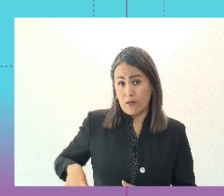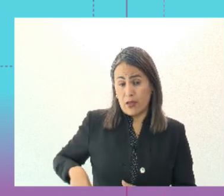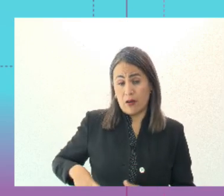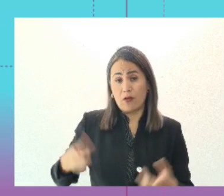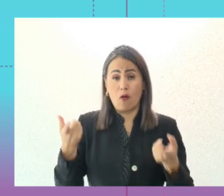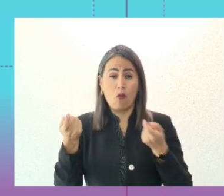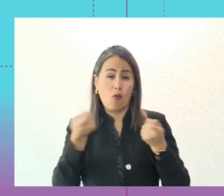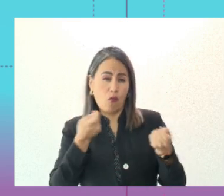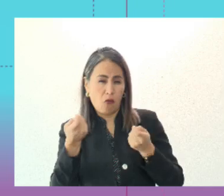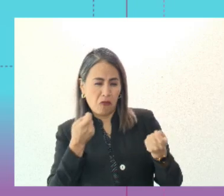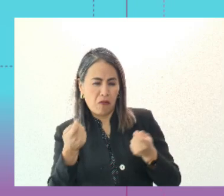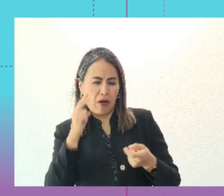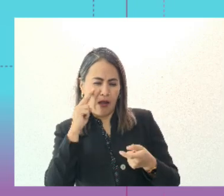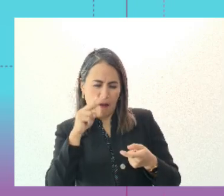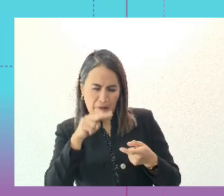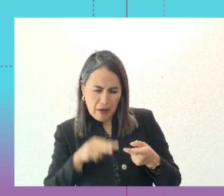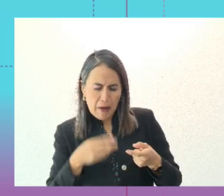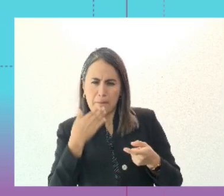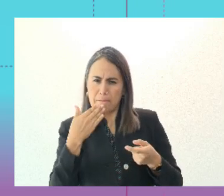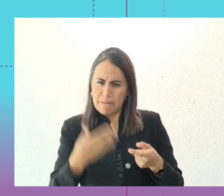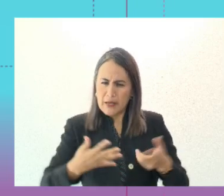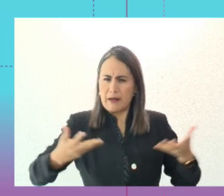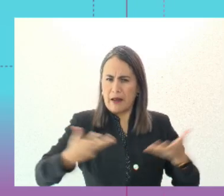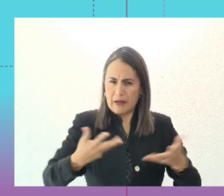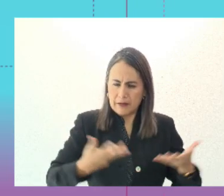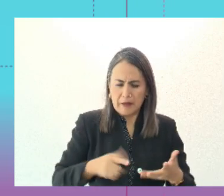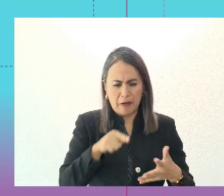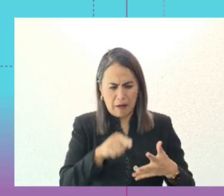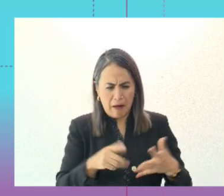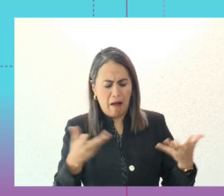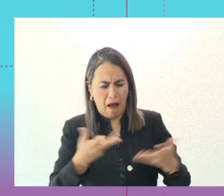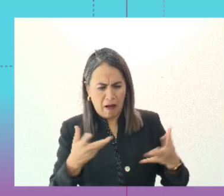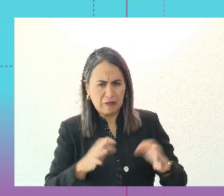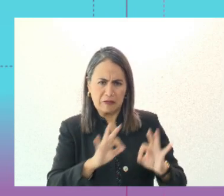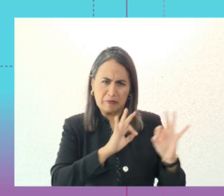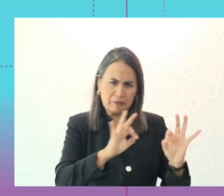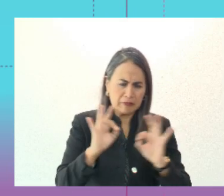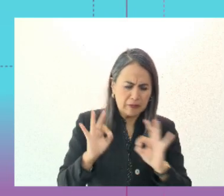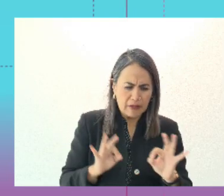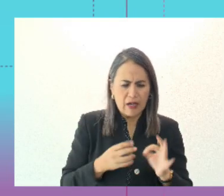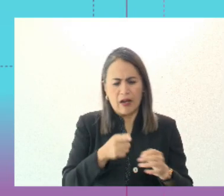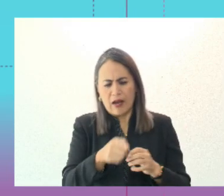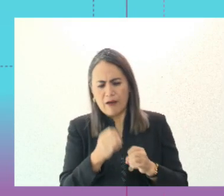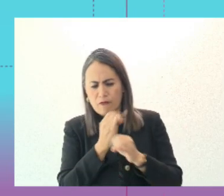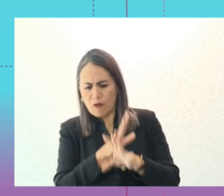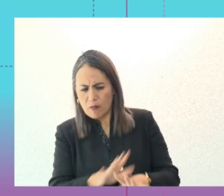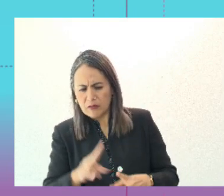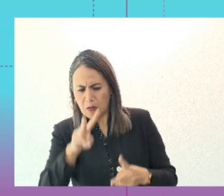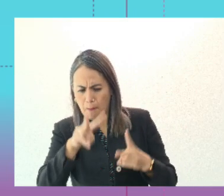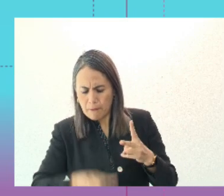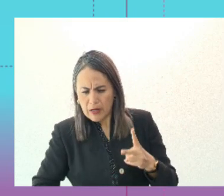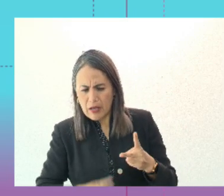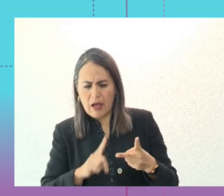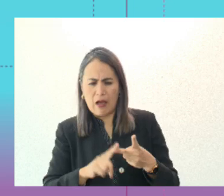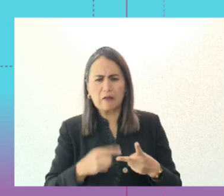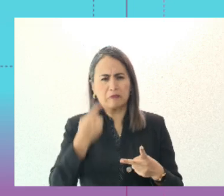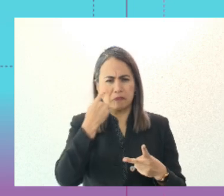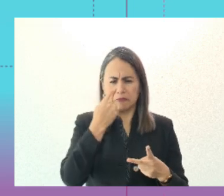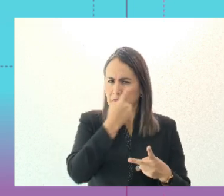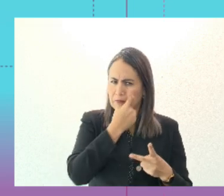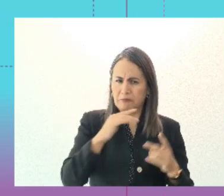eficacia, mide eficiencia, pretende obtener información veraz, objetiva,